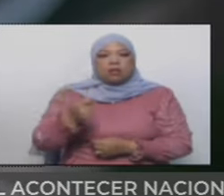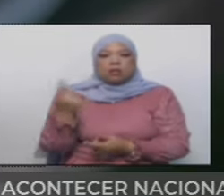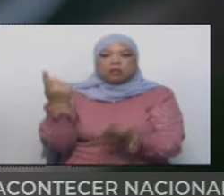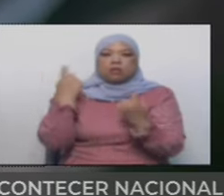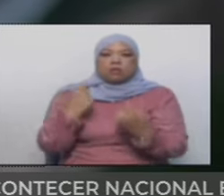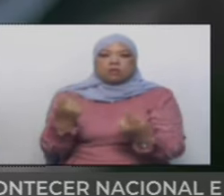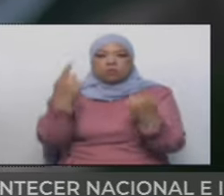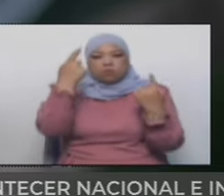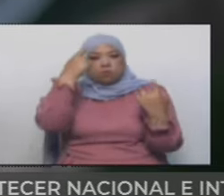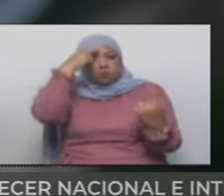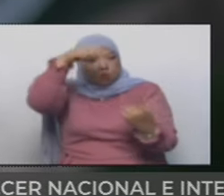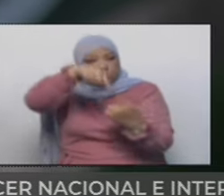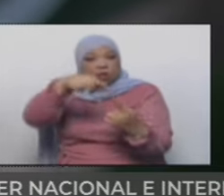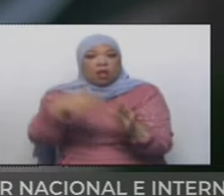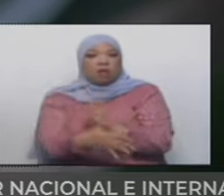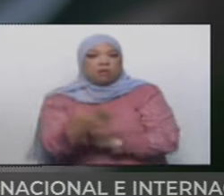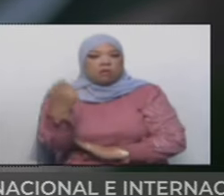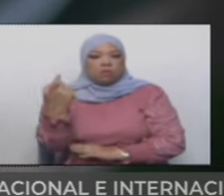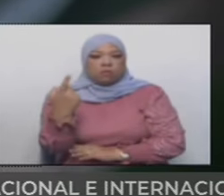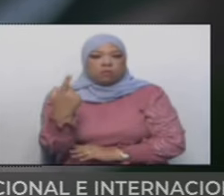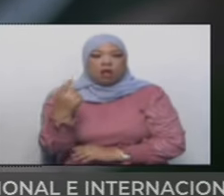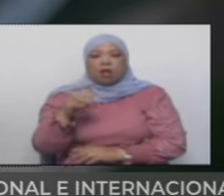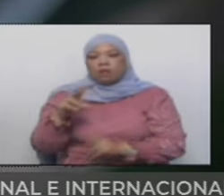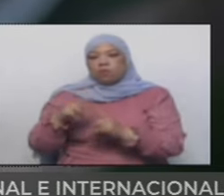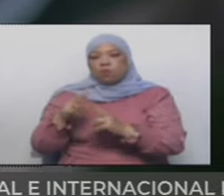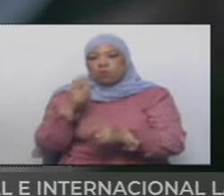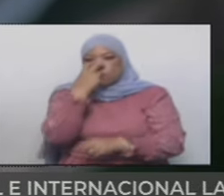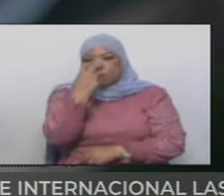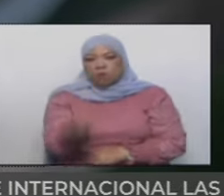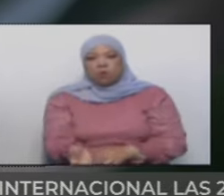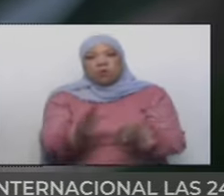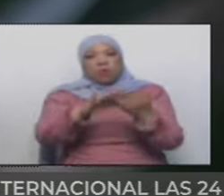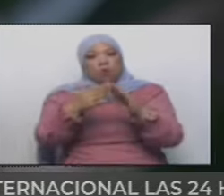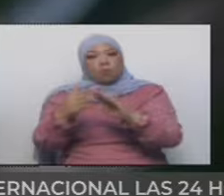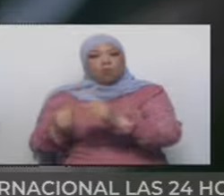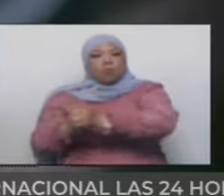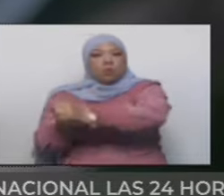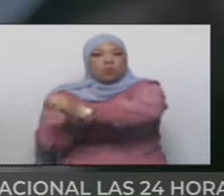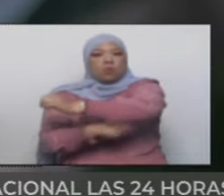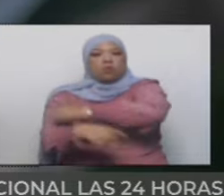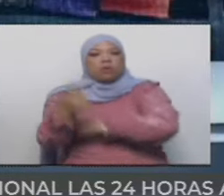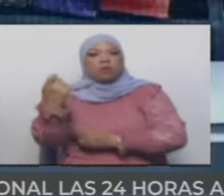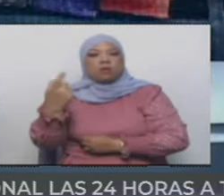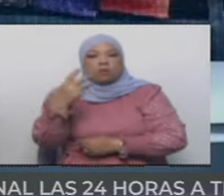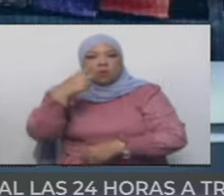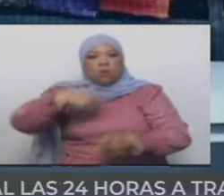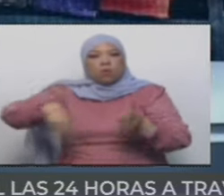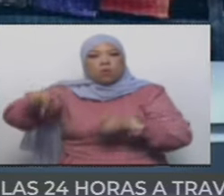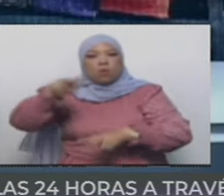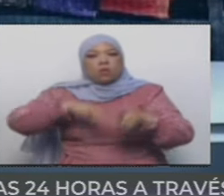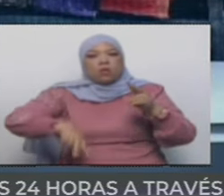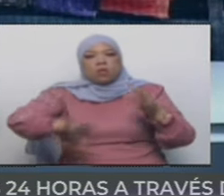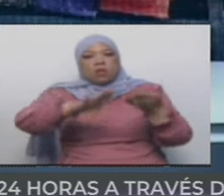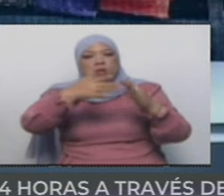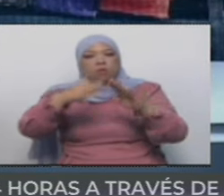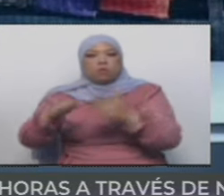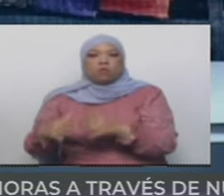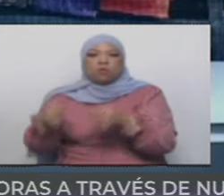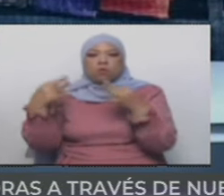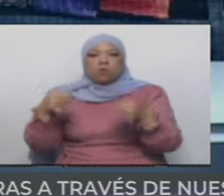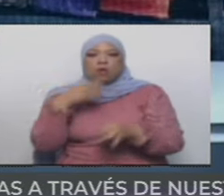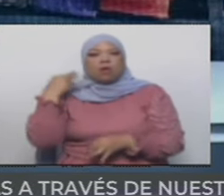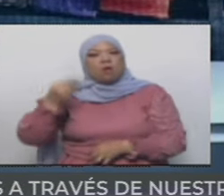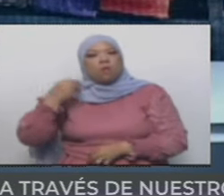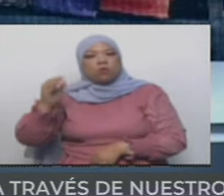encomendó. Nosotros nos podemos ir a las bases de las comunas y todo eso, pero nosotros... A caminar con la gente, ¿verdad? La generación... A